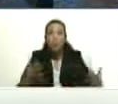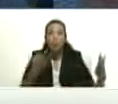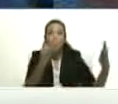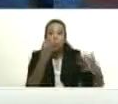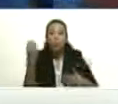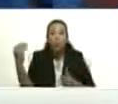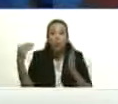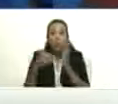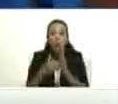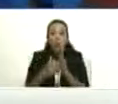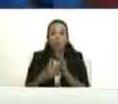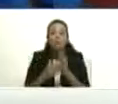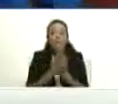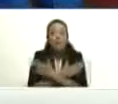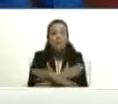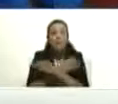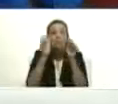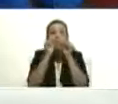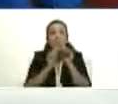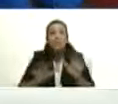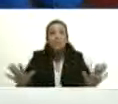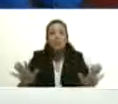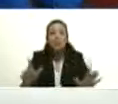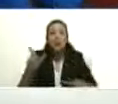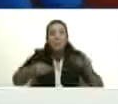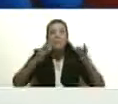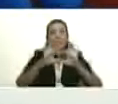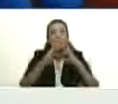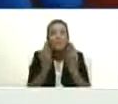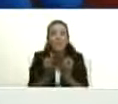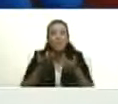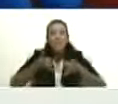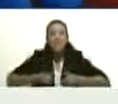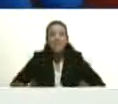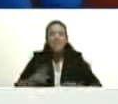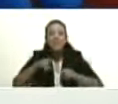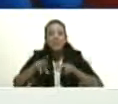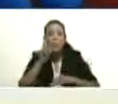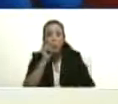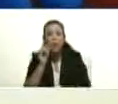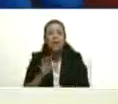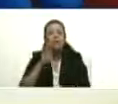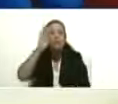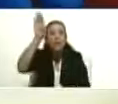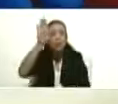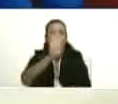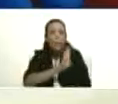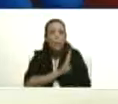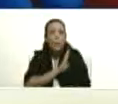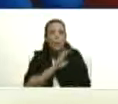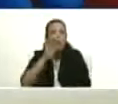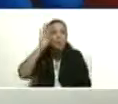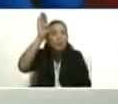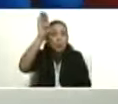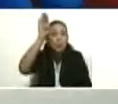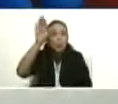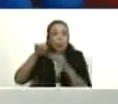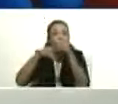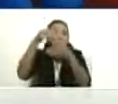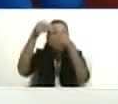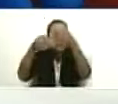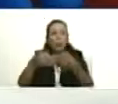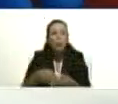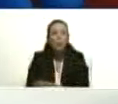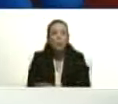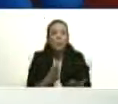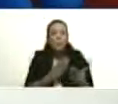4.800.000. Felicidades, bendiciones para esos niños, para esas niñas que son los dueños de nuestro futuro y de